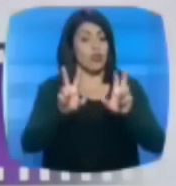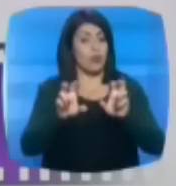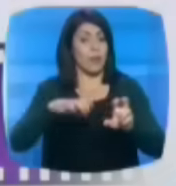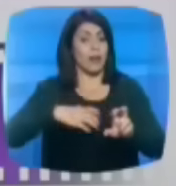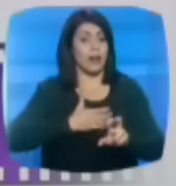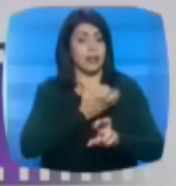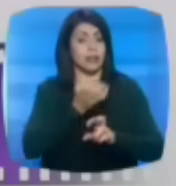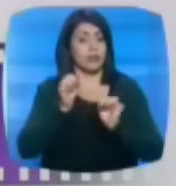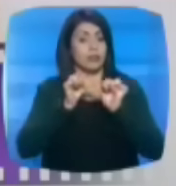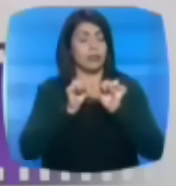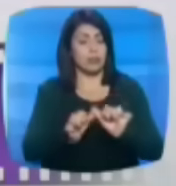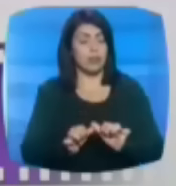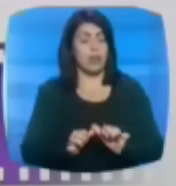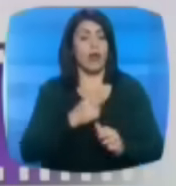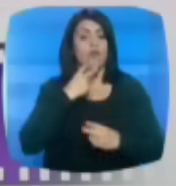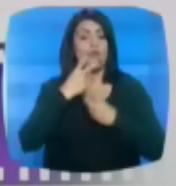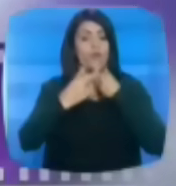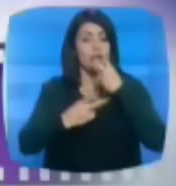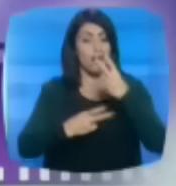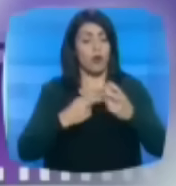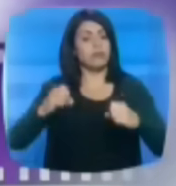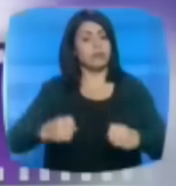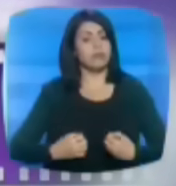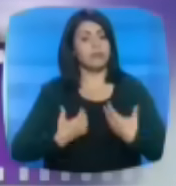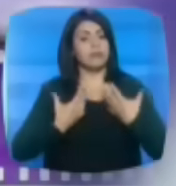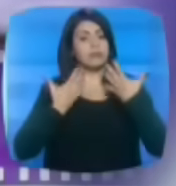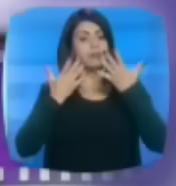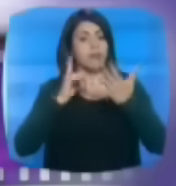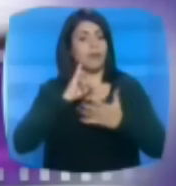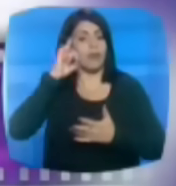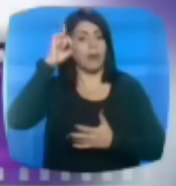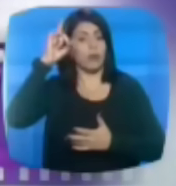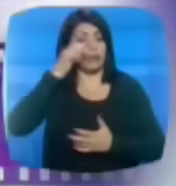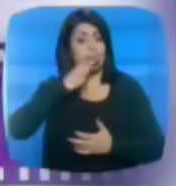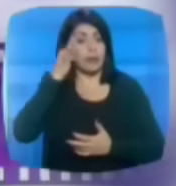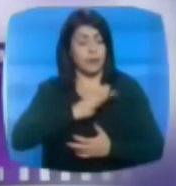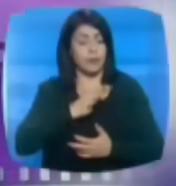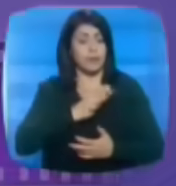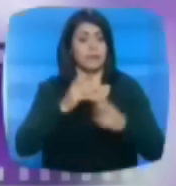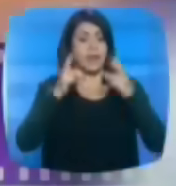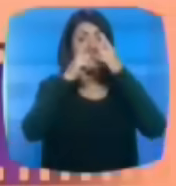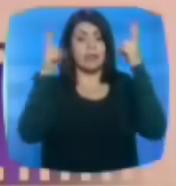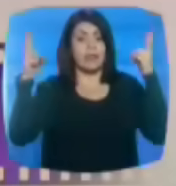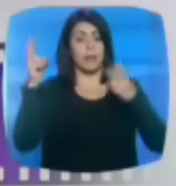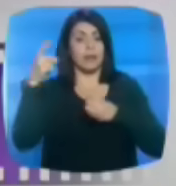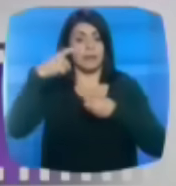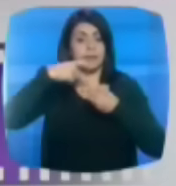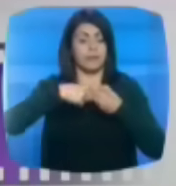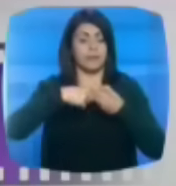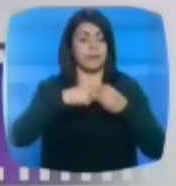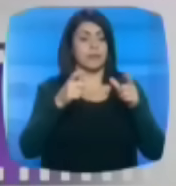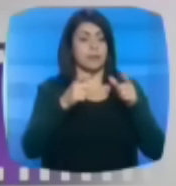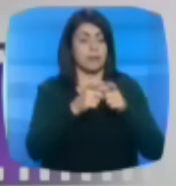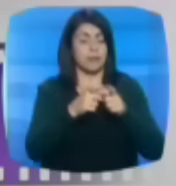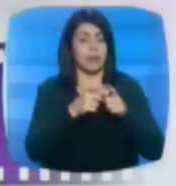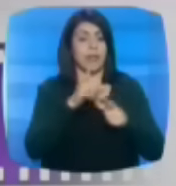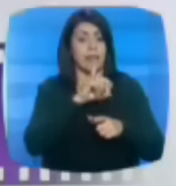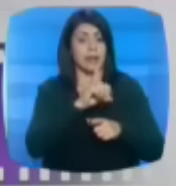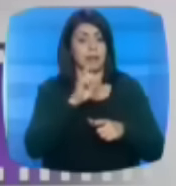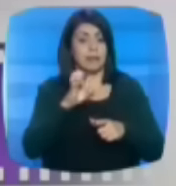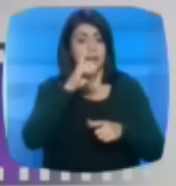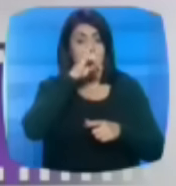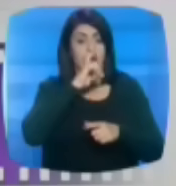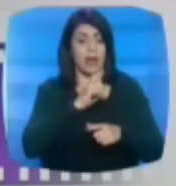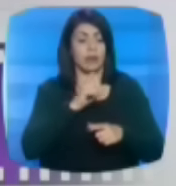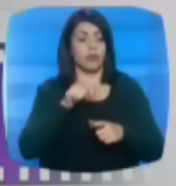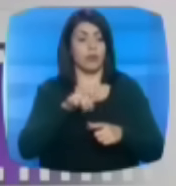nueva versión mantendrá el poderoso coro y el mensaje inspirador que hizo famosa la canción original. El tema se incluyó en el disco de estudio Crush en el año